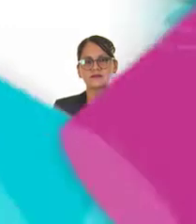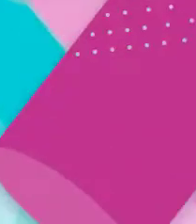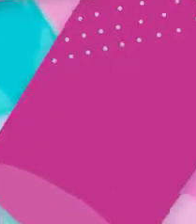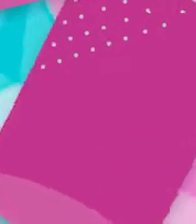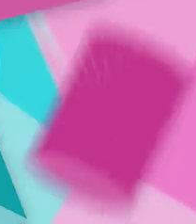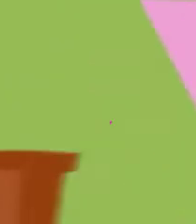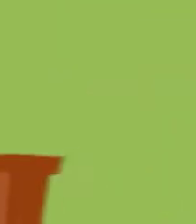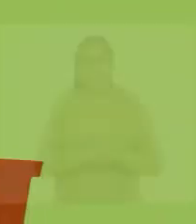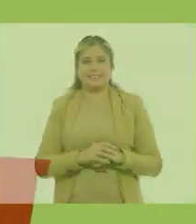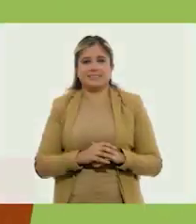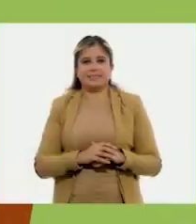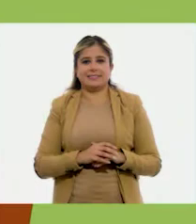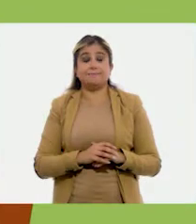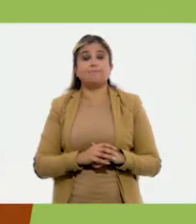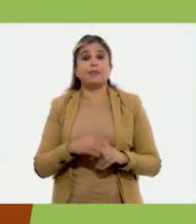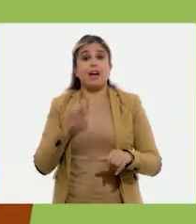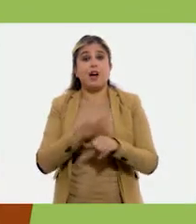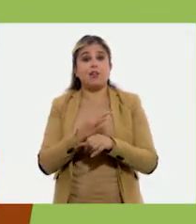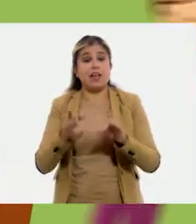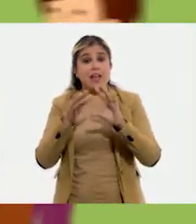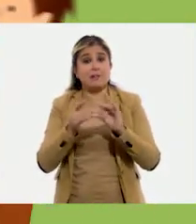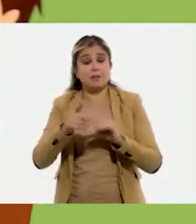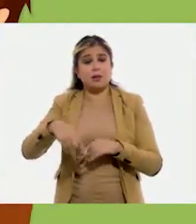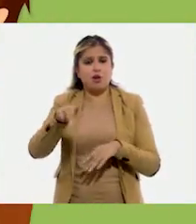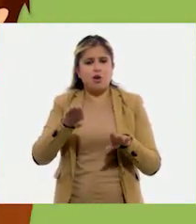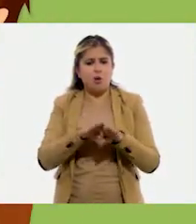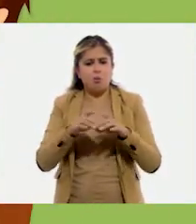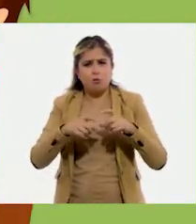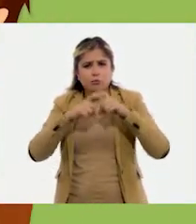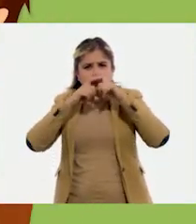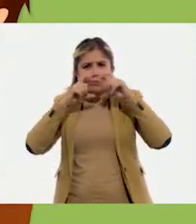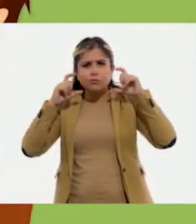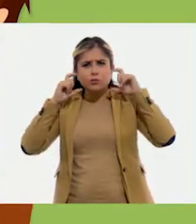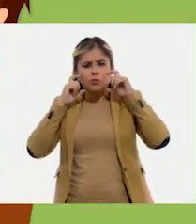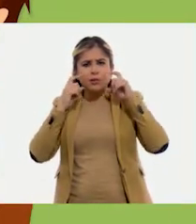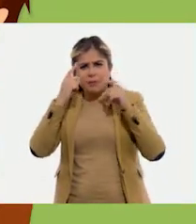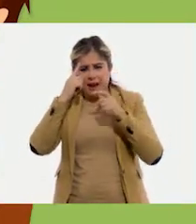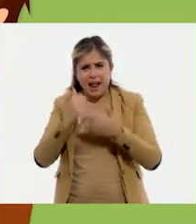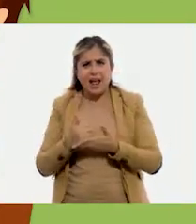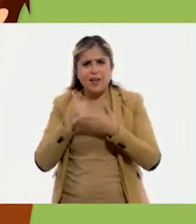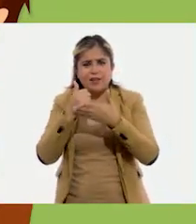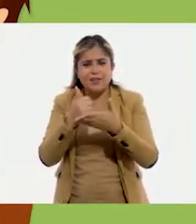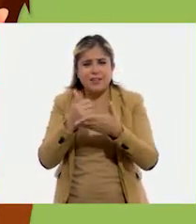aprendeencasa.sep.gov.mx. Te enseñaremos cómo armar un cubrebocas con ayuda de un adulto.